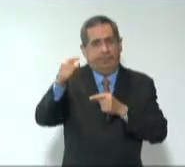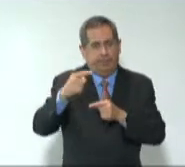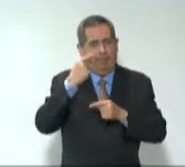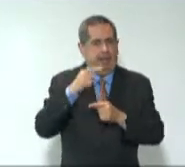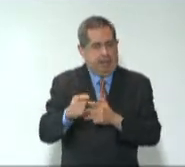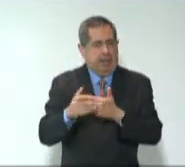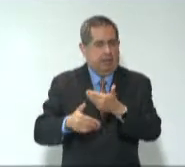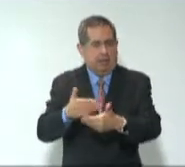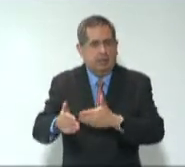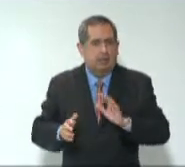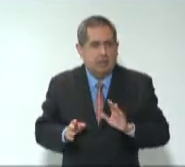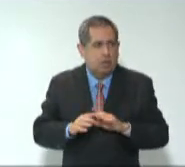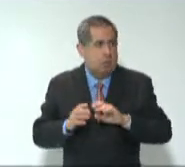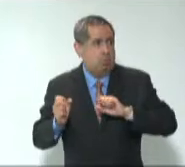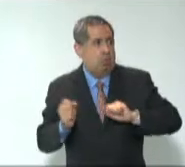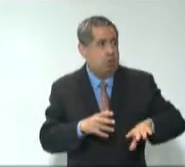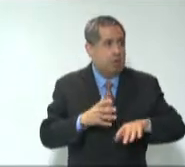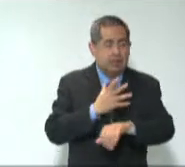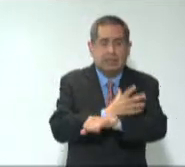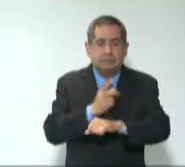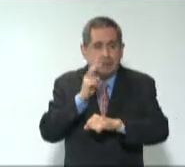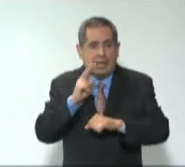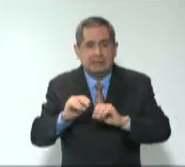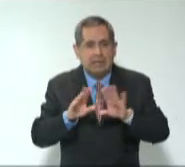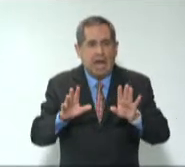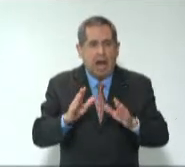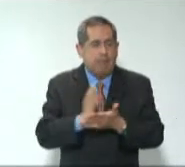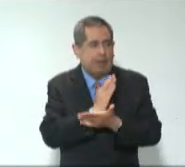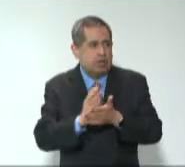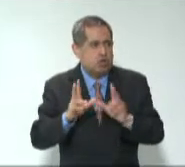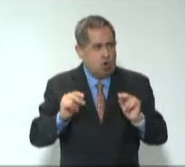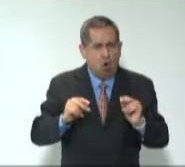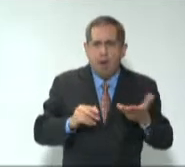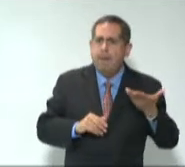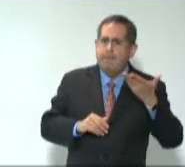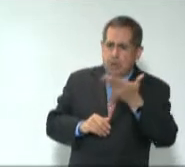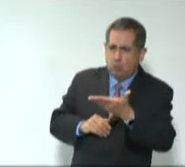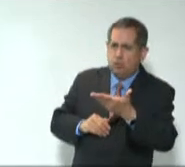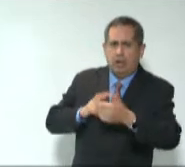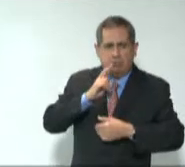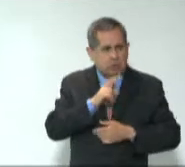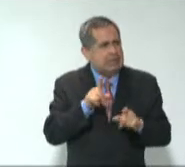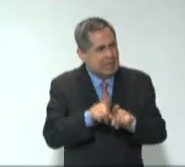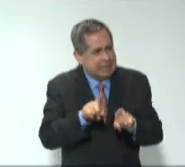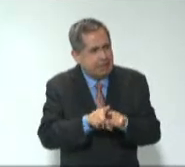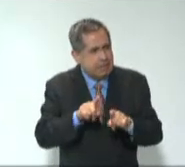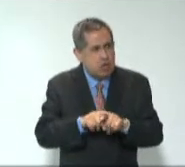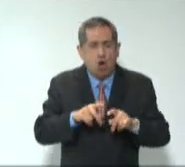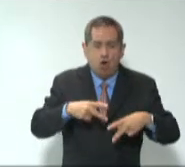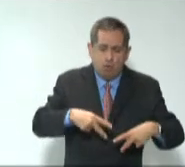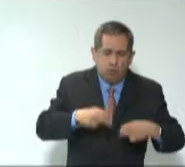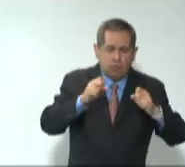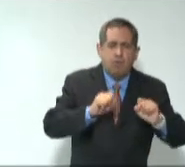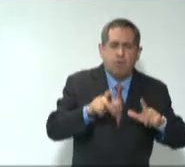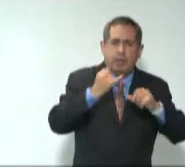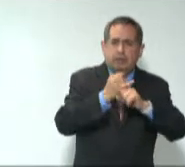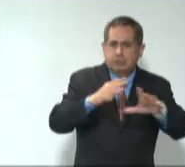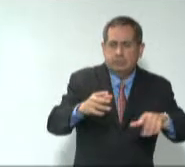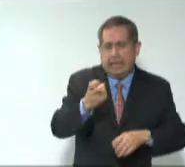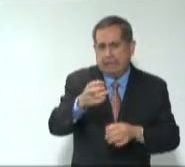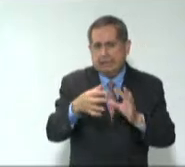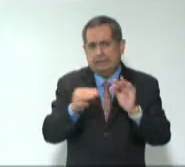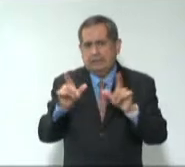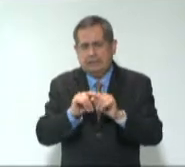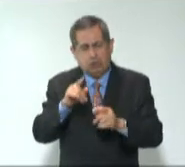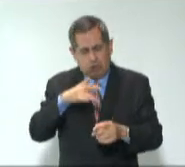implique dejar la transparencia tradicional como es el de las solicitudes y el de subir información Porque si con esto termino si